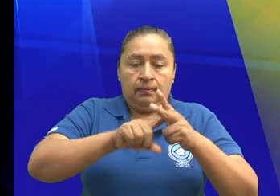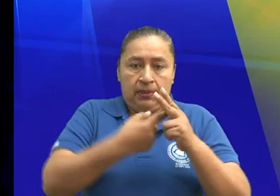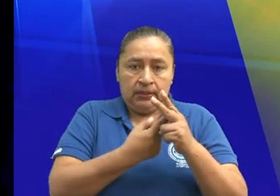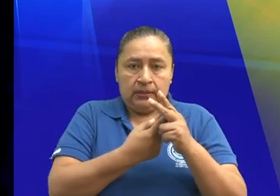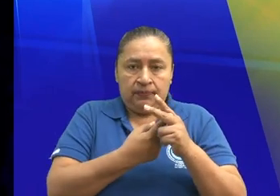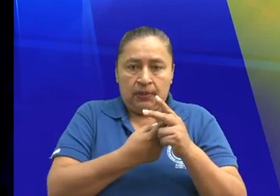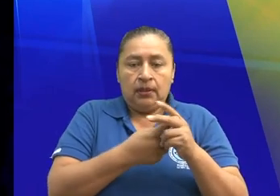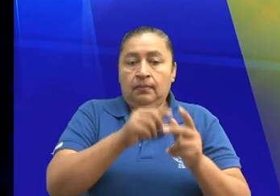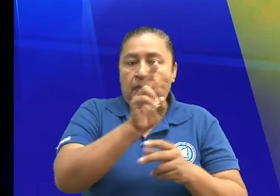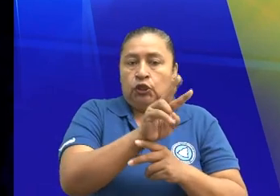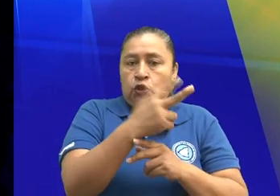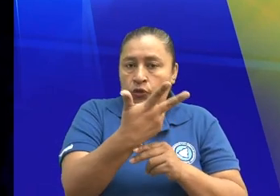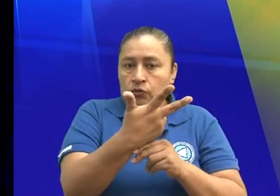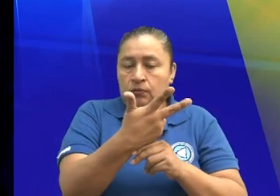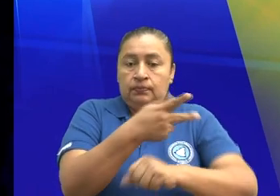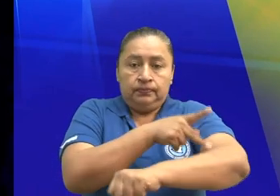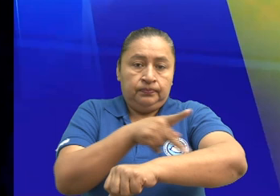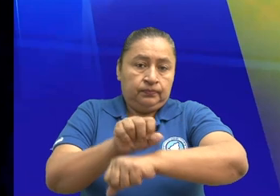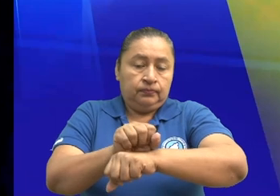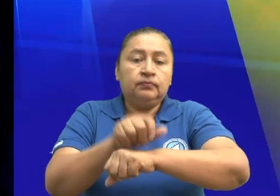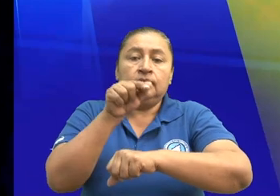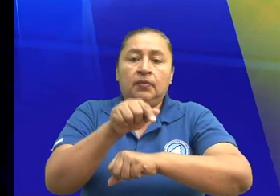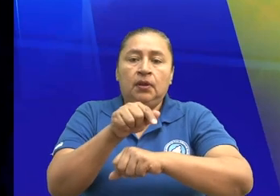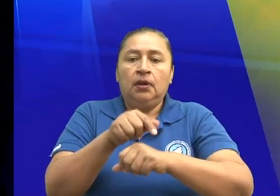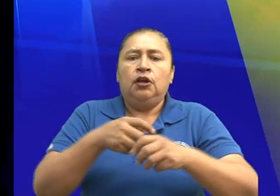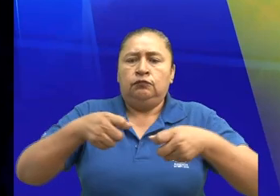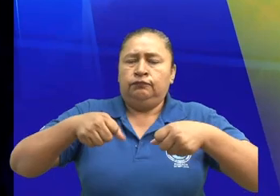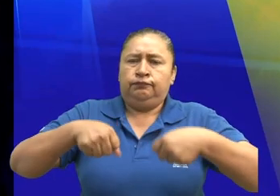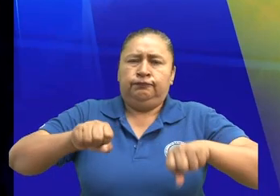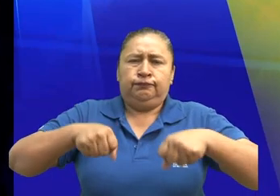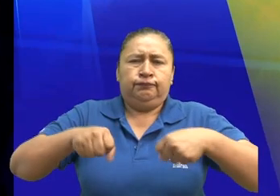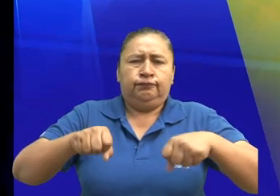el 28 en el puerto de Salvador Allende. Vienen motorizados.